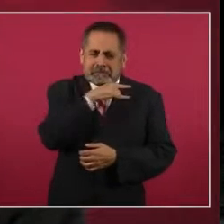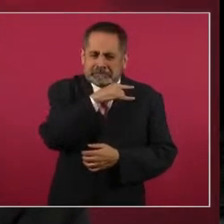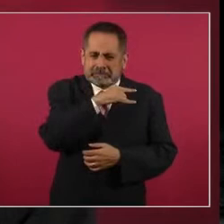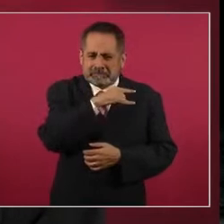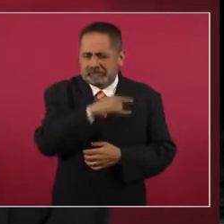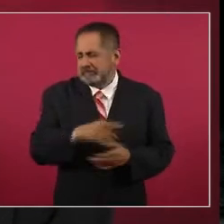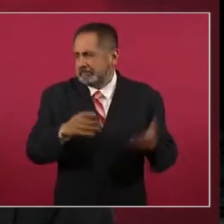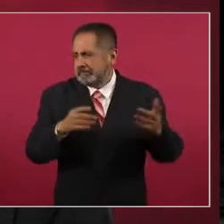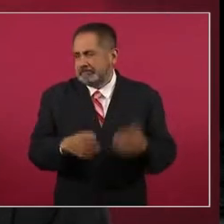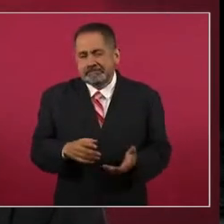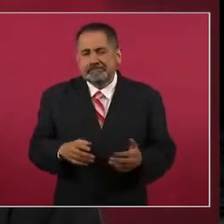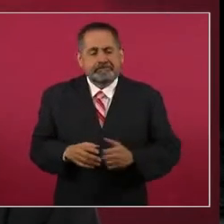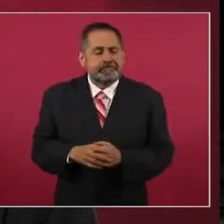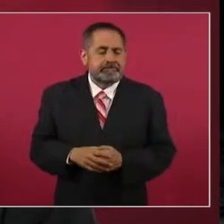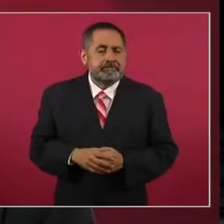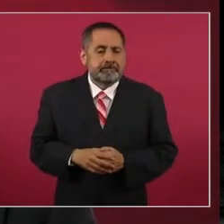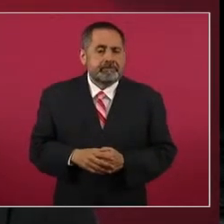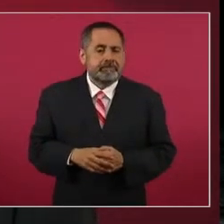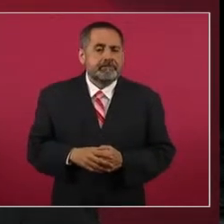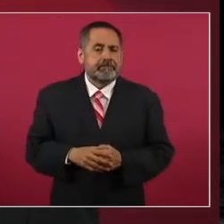tiene él